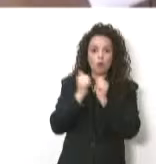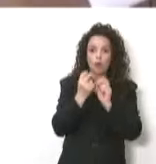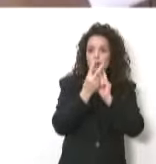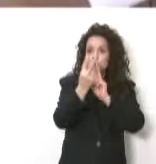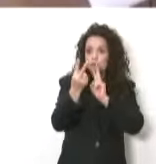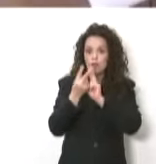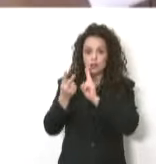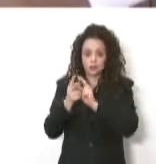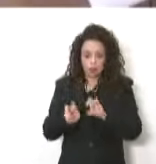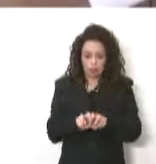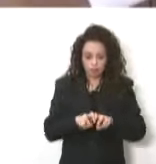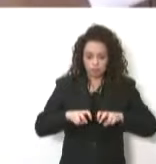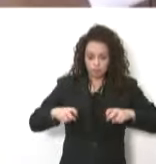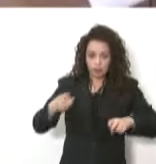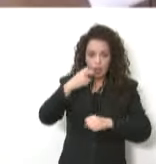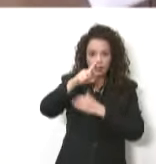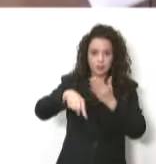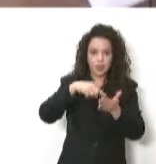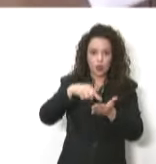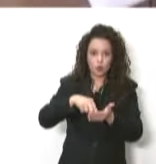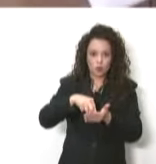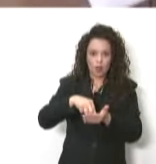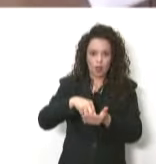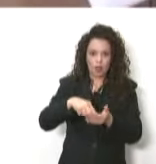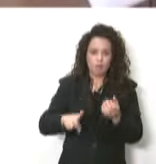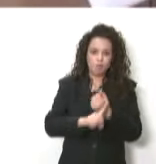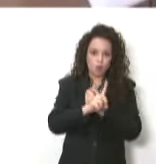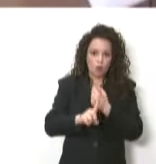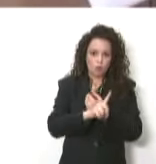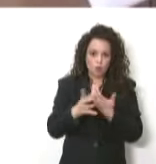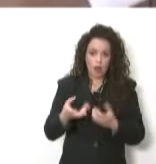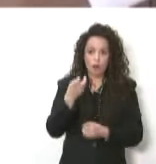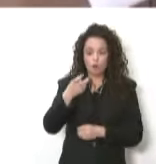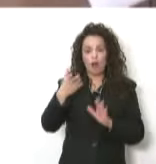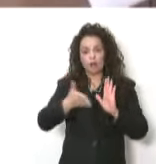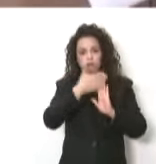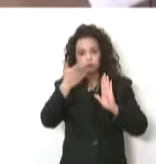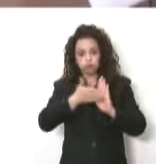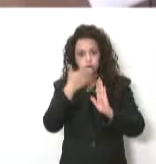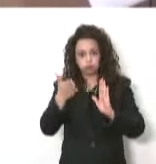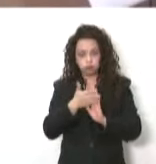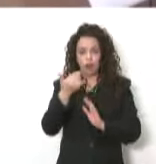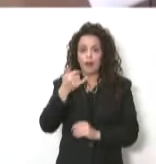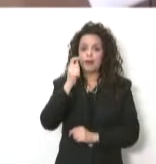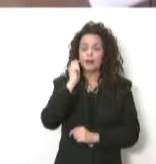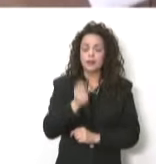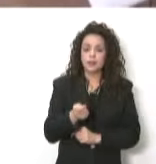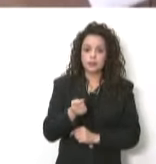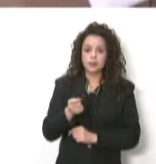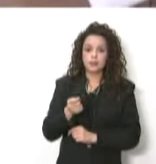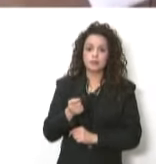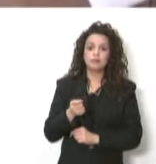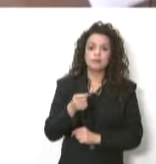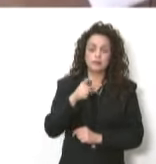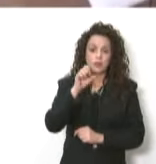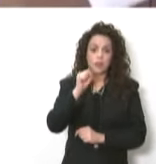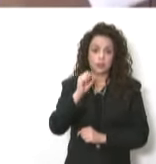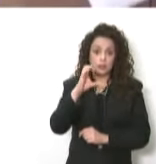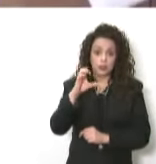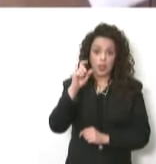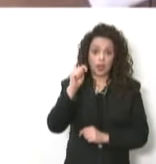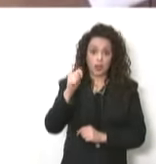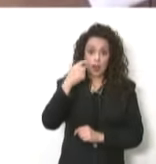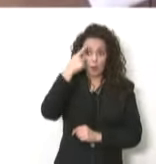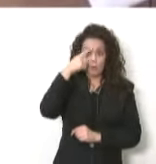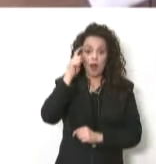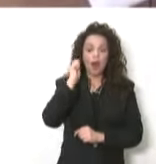zonas afectadas por los trabajos del Paso Express, así como de las acciones instrumentadas por la SCT como